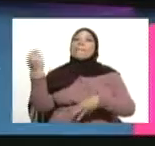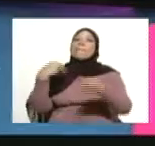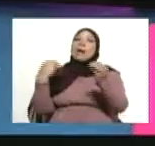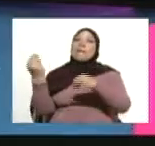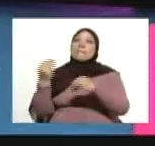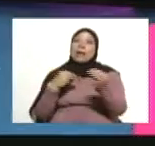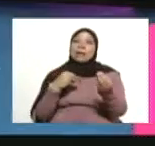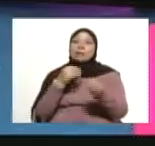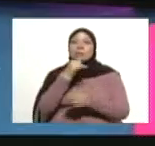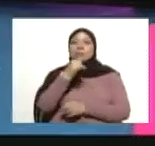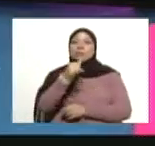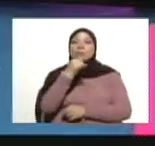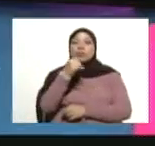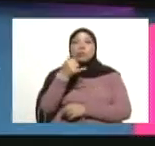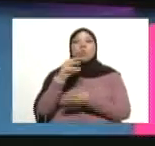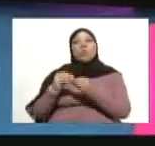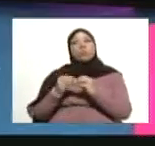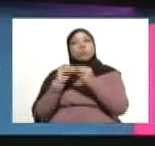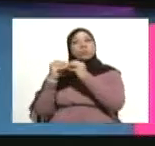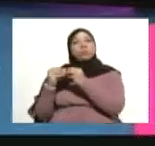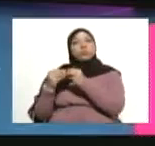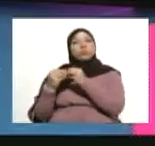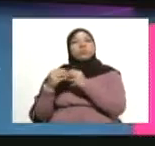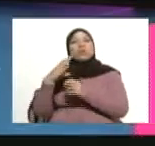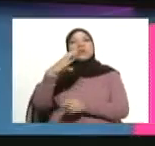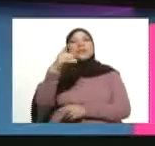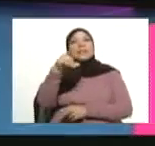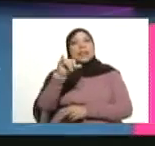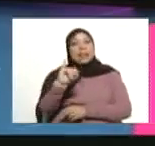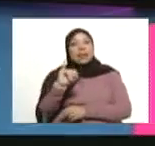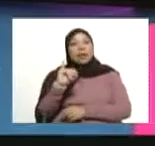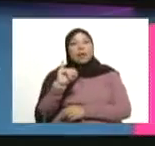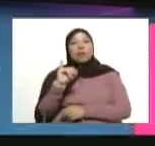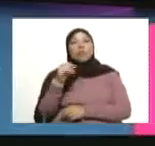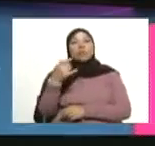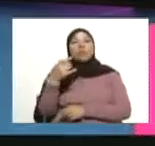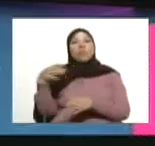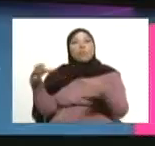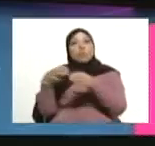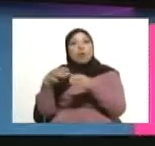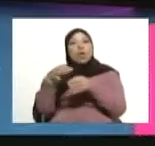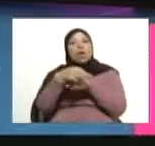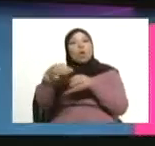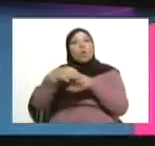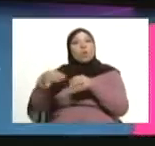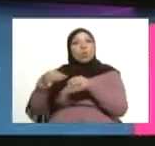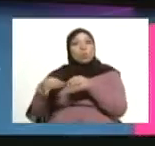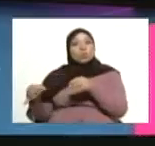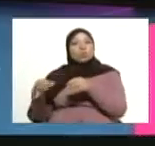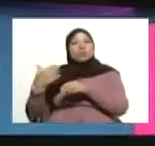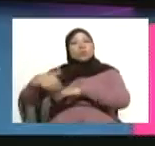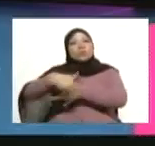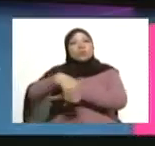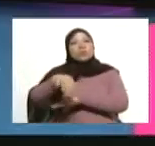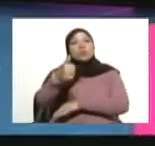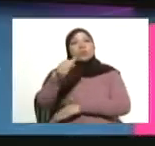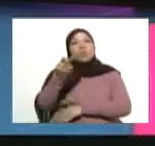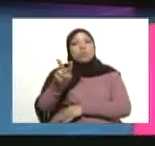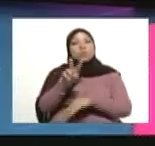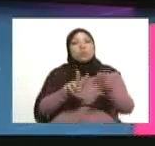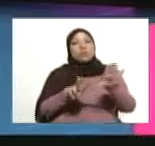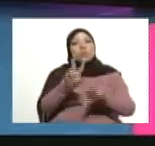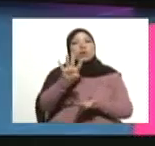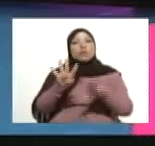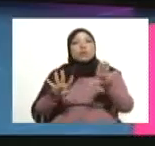tiene que ver con la rehabilitación del Centro de Diagnóstico Integral El Gaitero en el sector El Gaitero, calle 12 con avenida 74